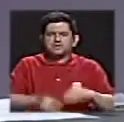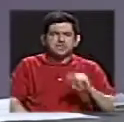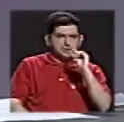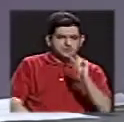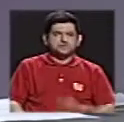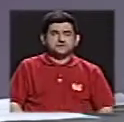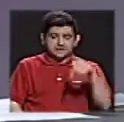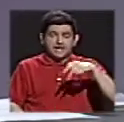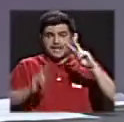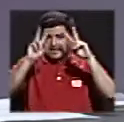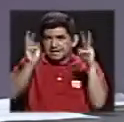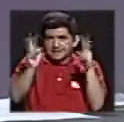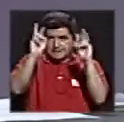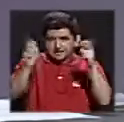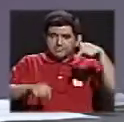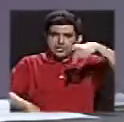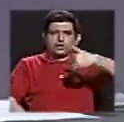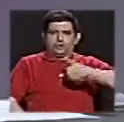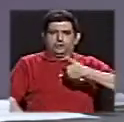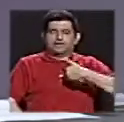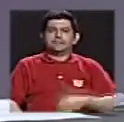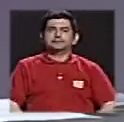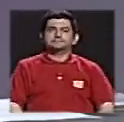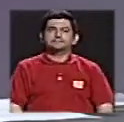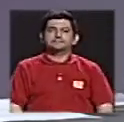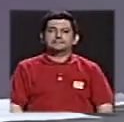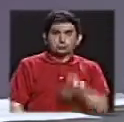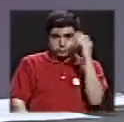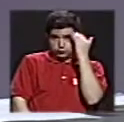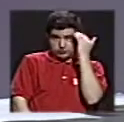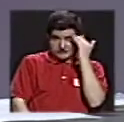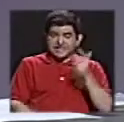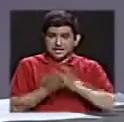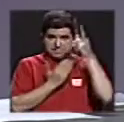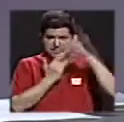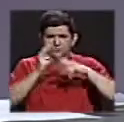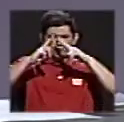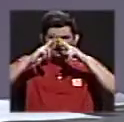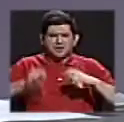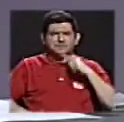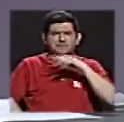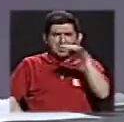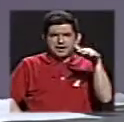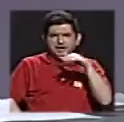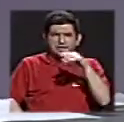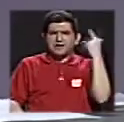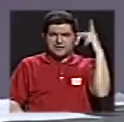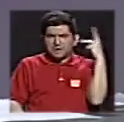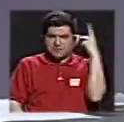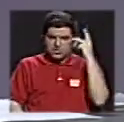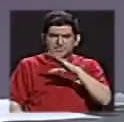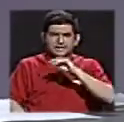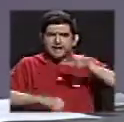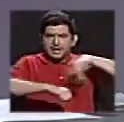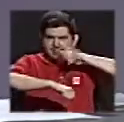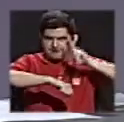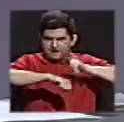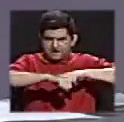breves sobre nuestro tema de hoy. Como ustedes saben, este es un programa de análisis de la realidad política y